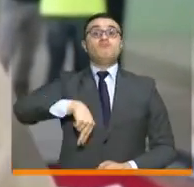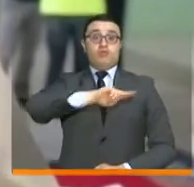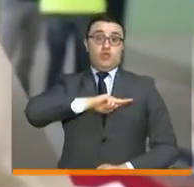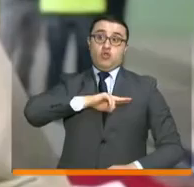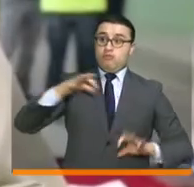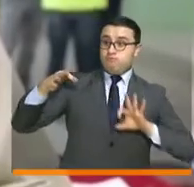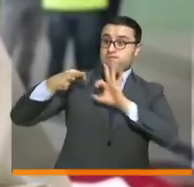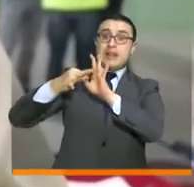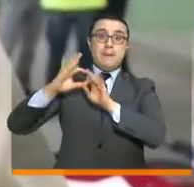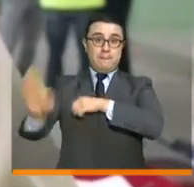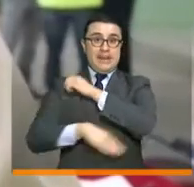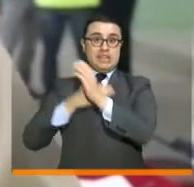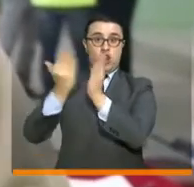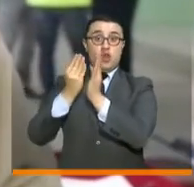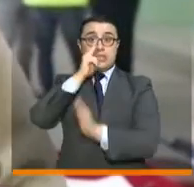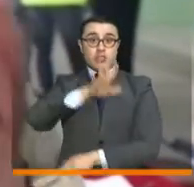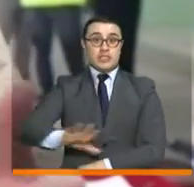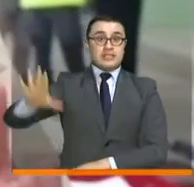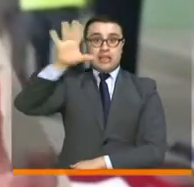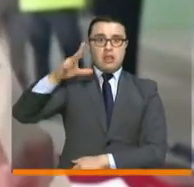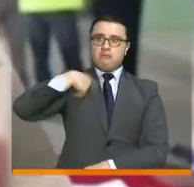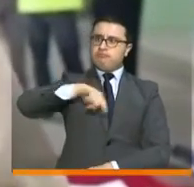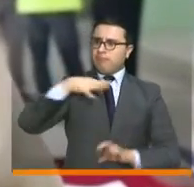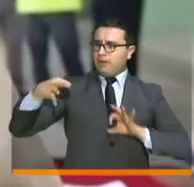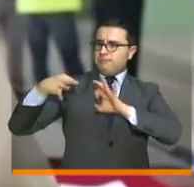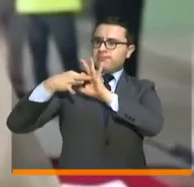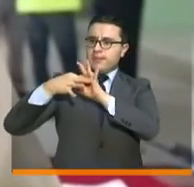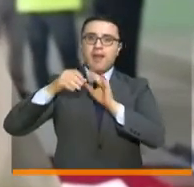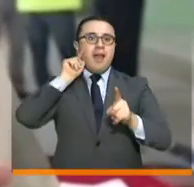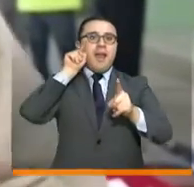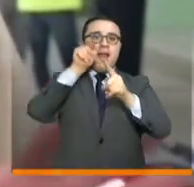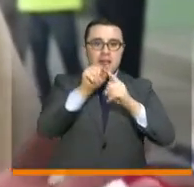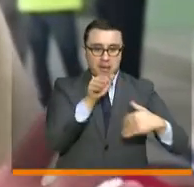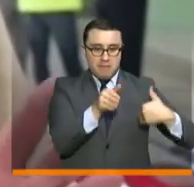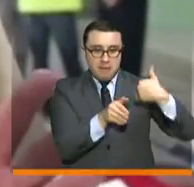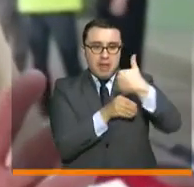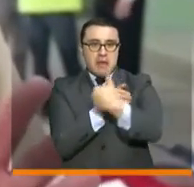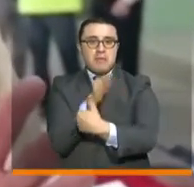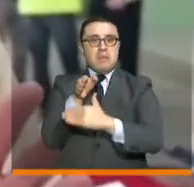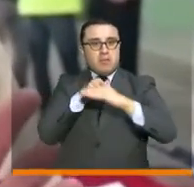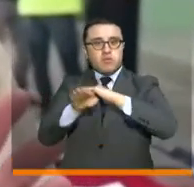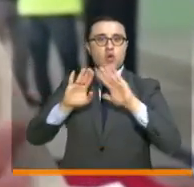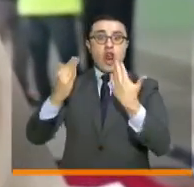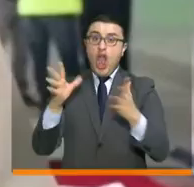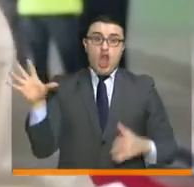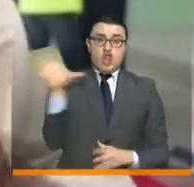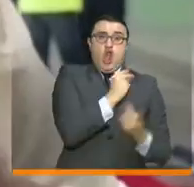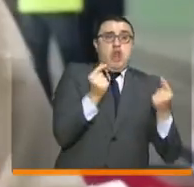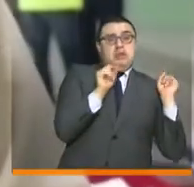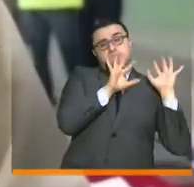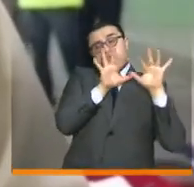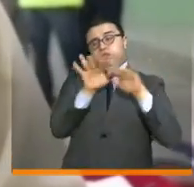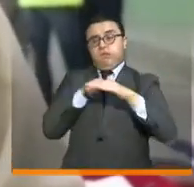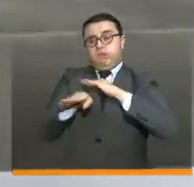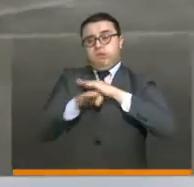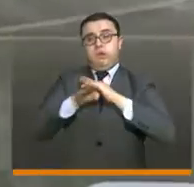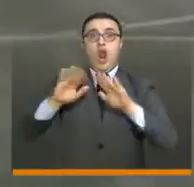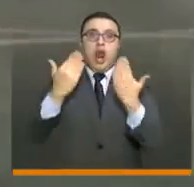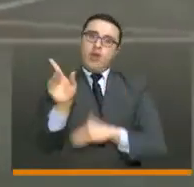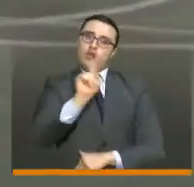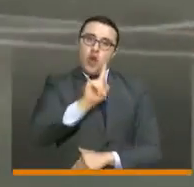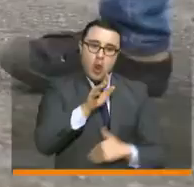Nacional en ese proceso de volver paulatinamente. No vamos a volver todos simultáneamente, pero vamos a